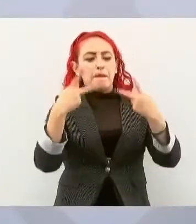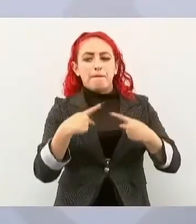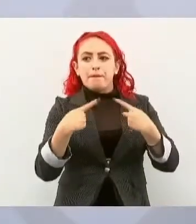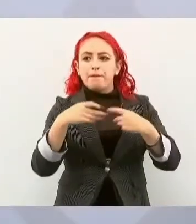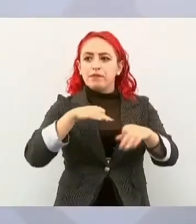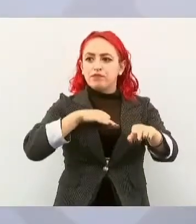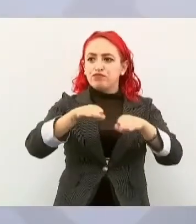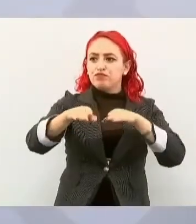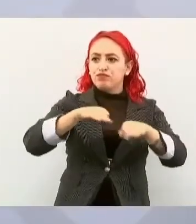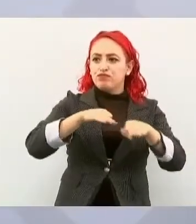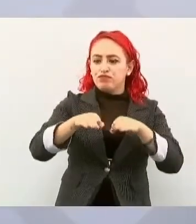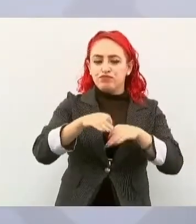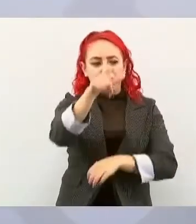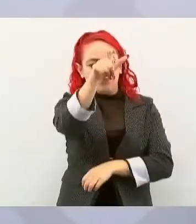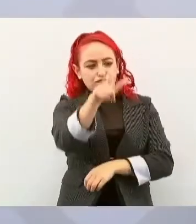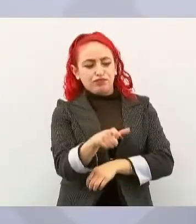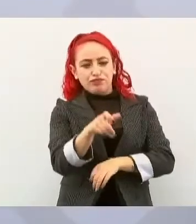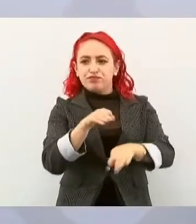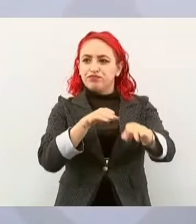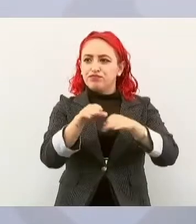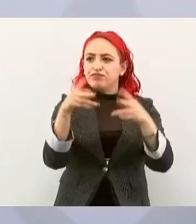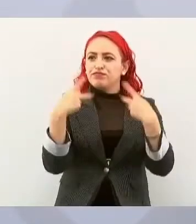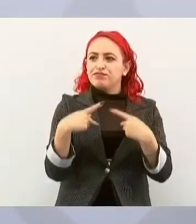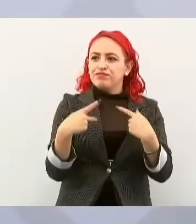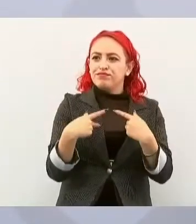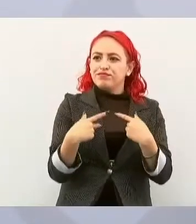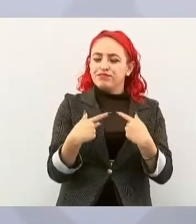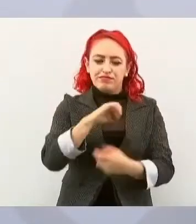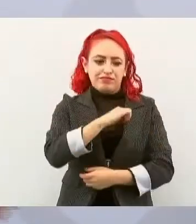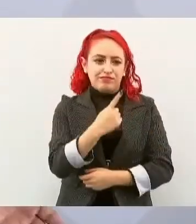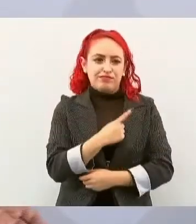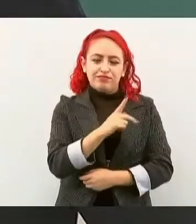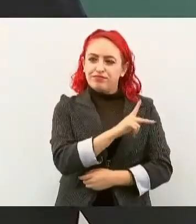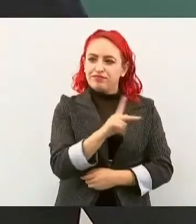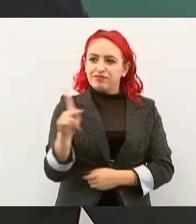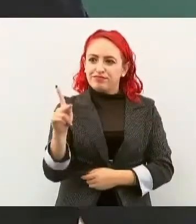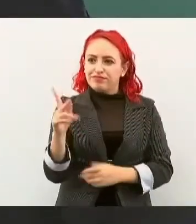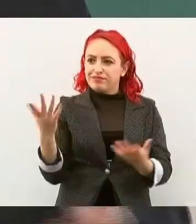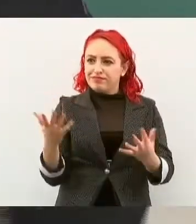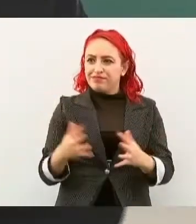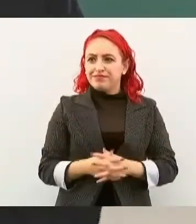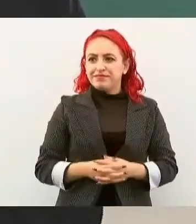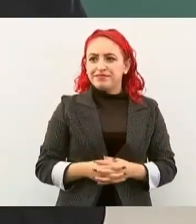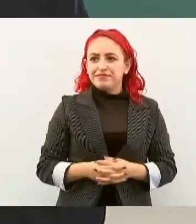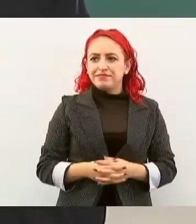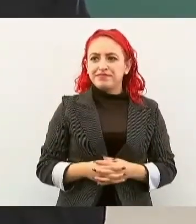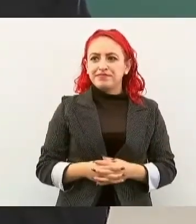personal, es decir, los trabajadores de la salud.